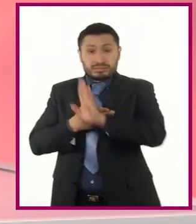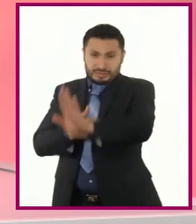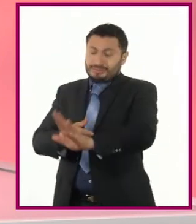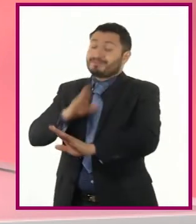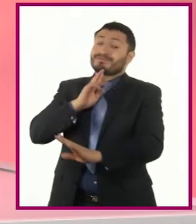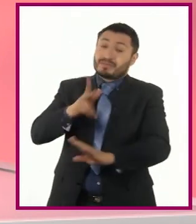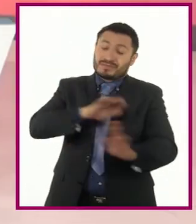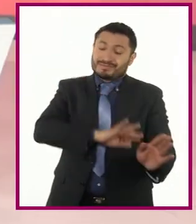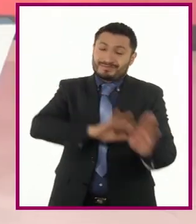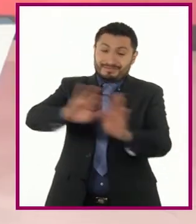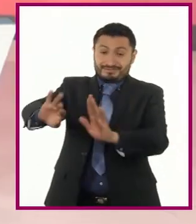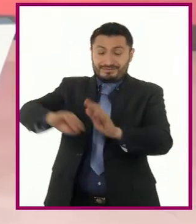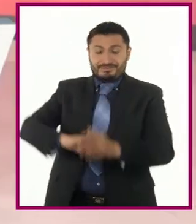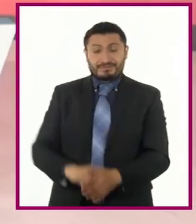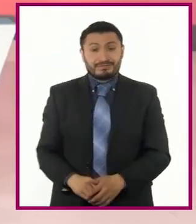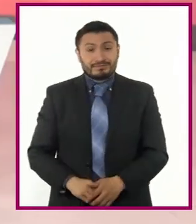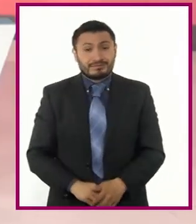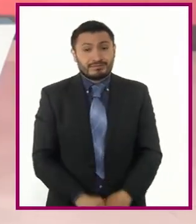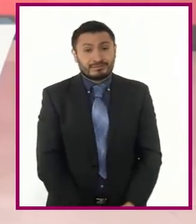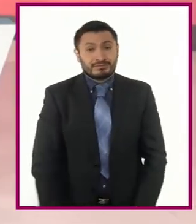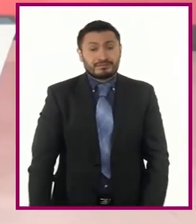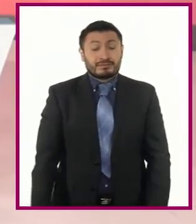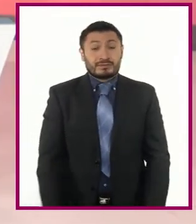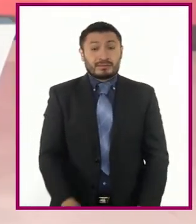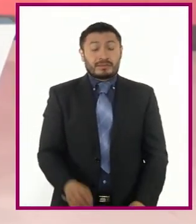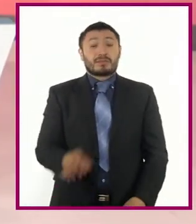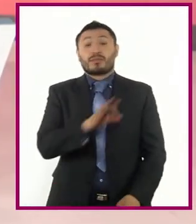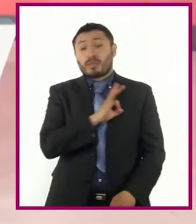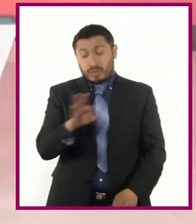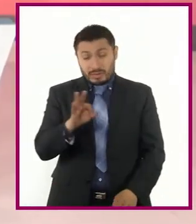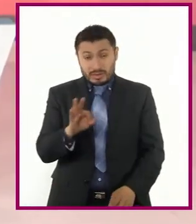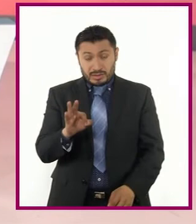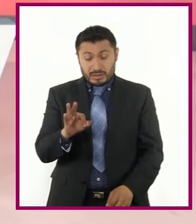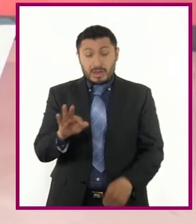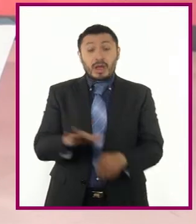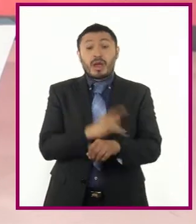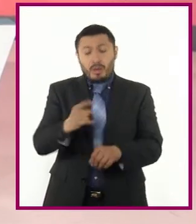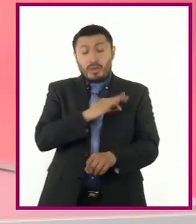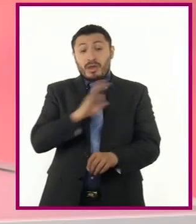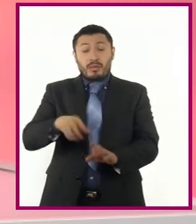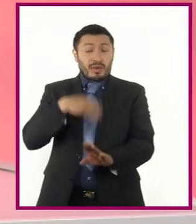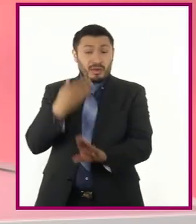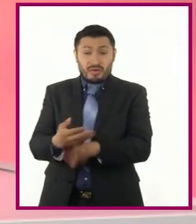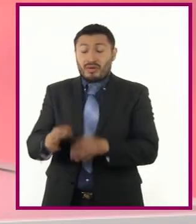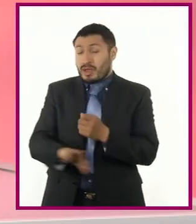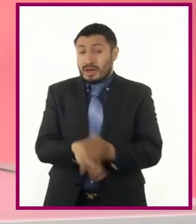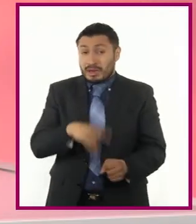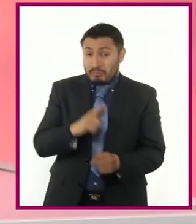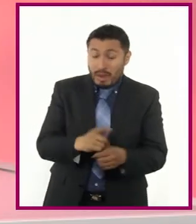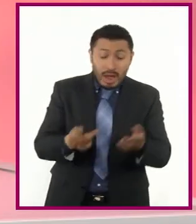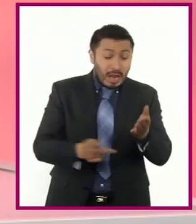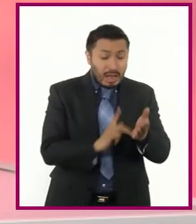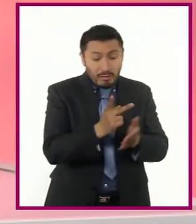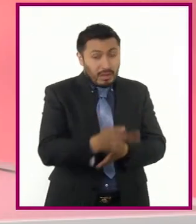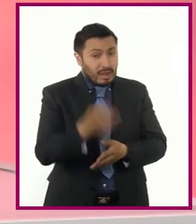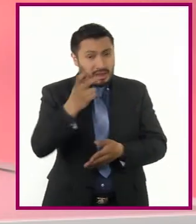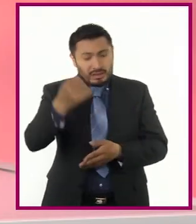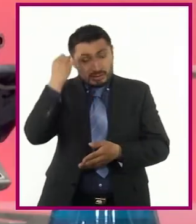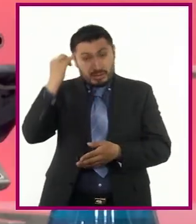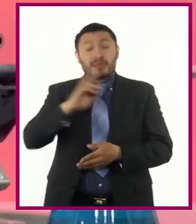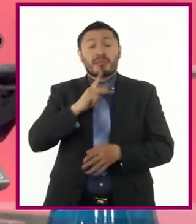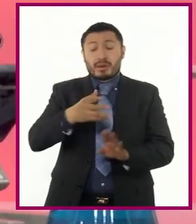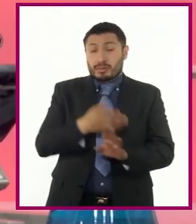más a la parte humana, sino también a nuestras mascotas o inclusive a nuestras plantas que tenemos en casa, ¿no? Esa sería un poco la idea